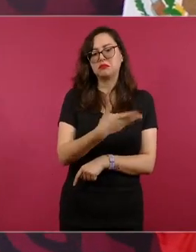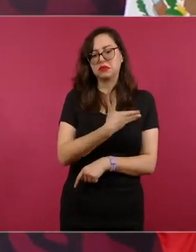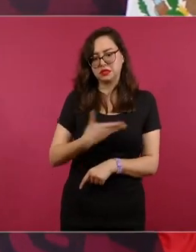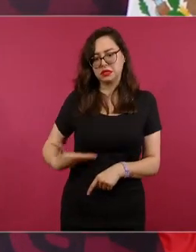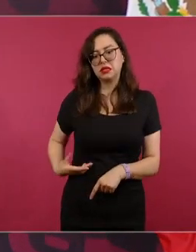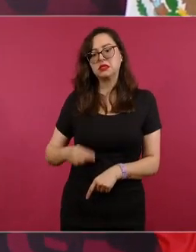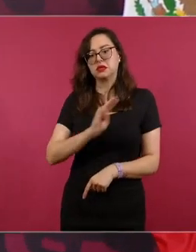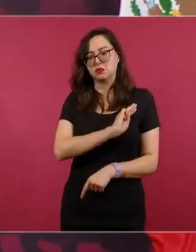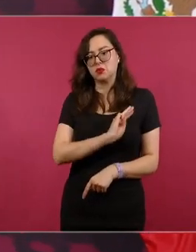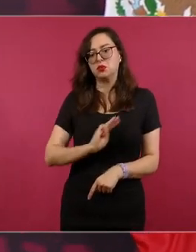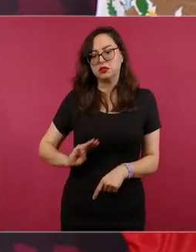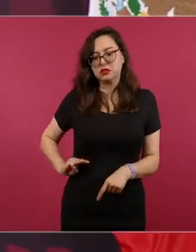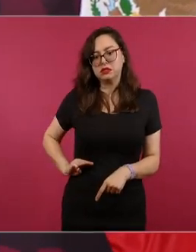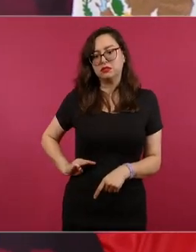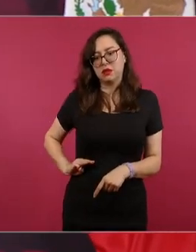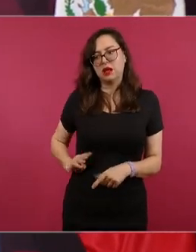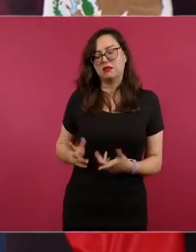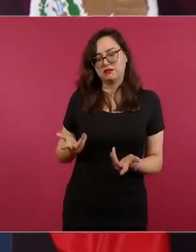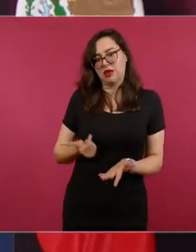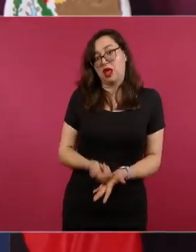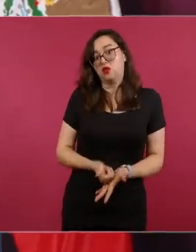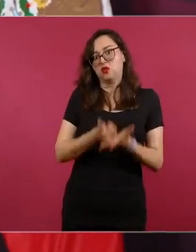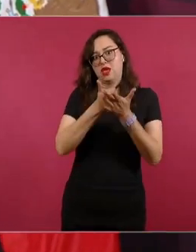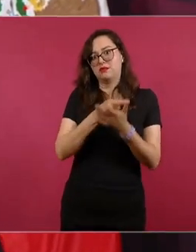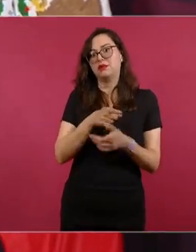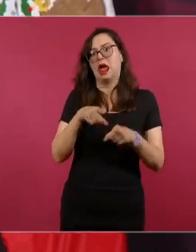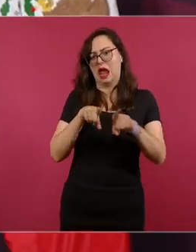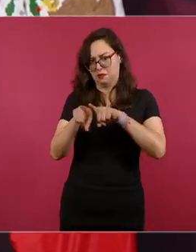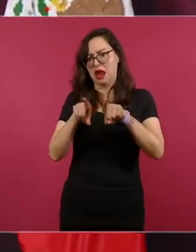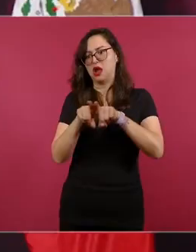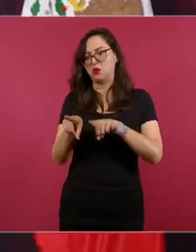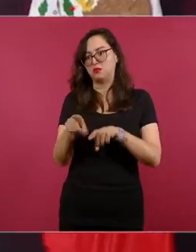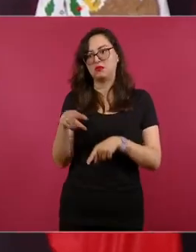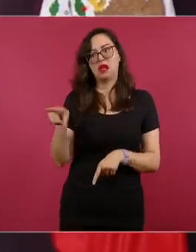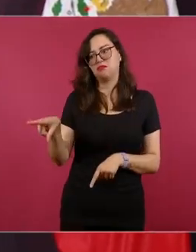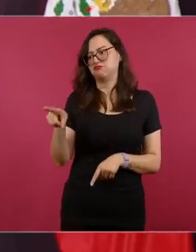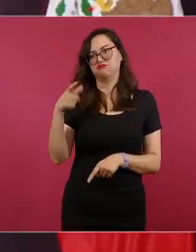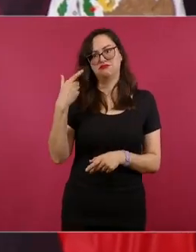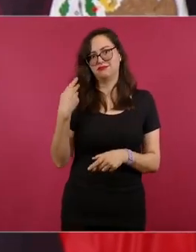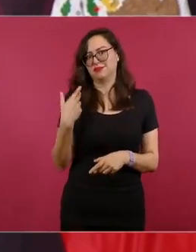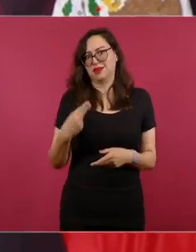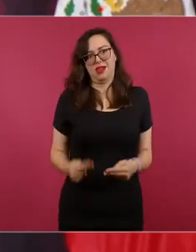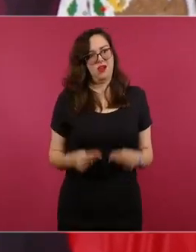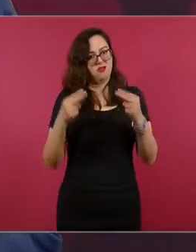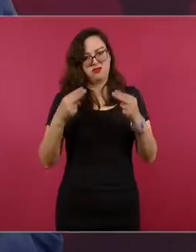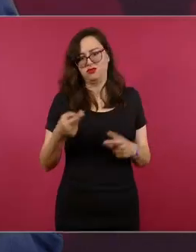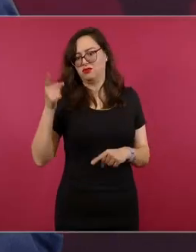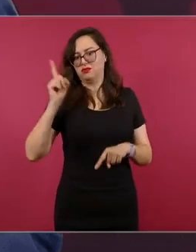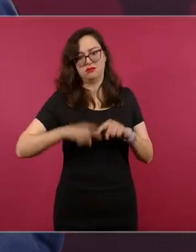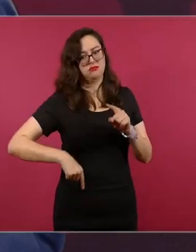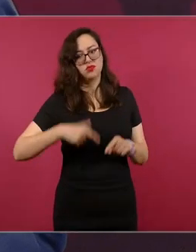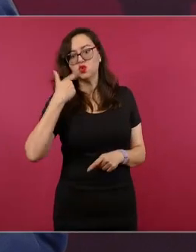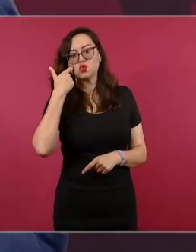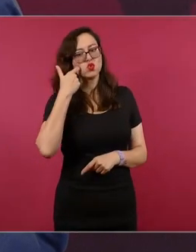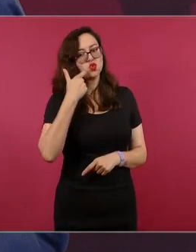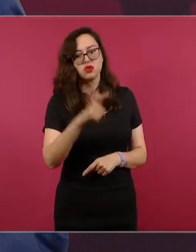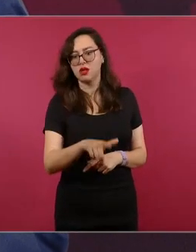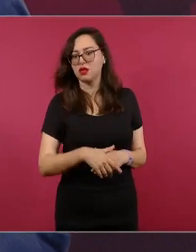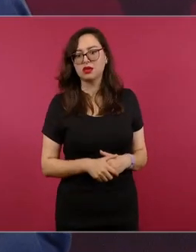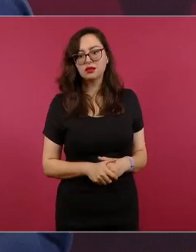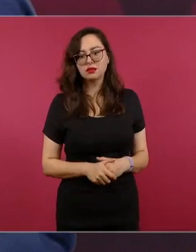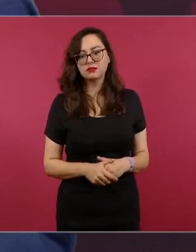aunque es su hermano, también ya ven que hasta en familia